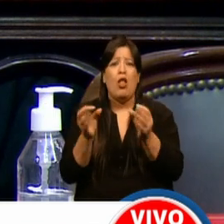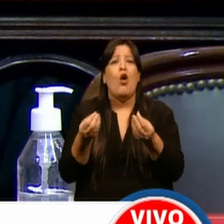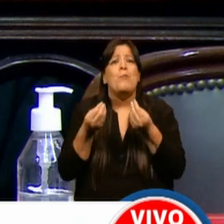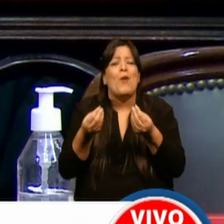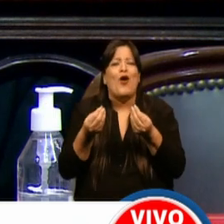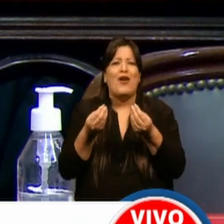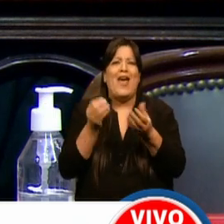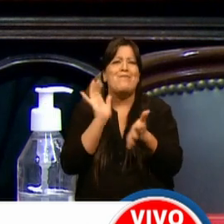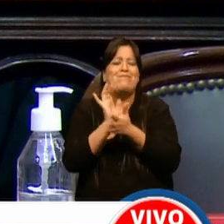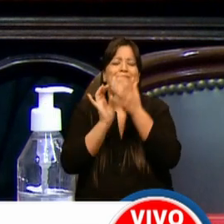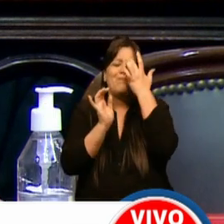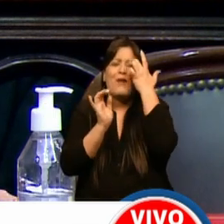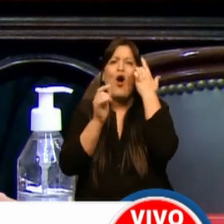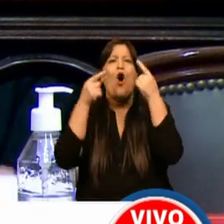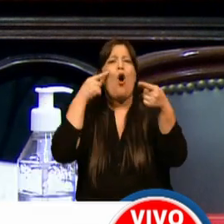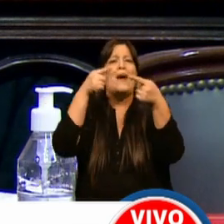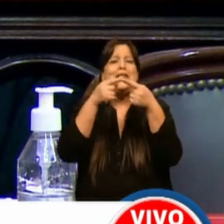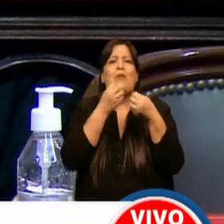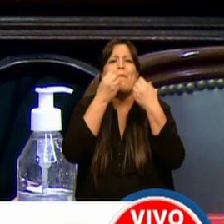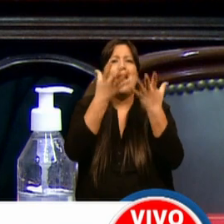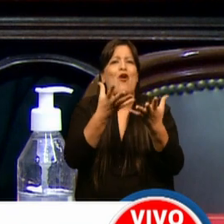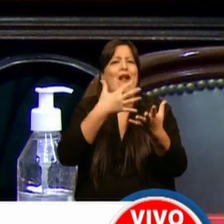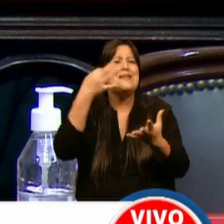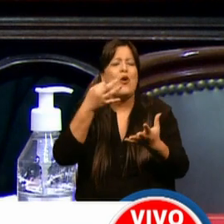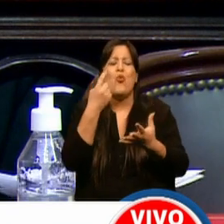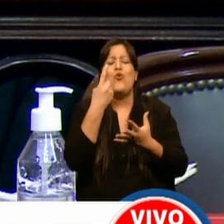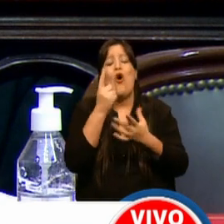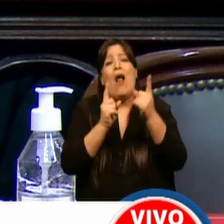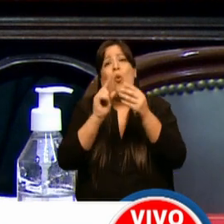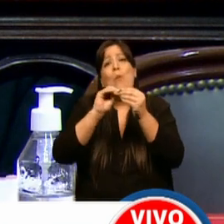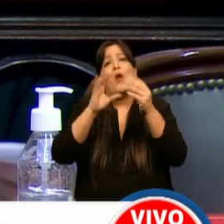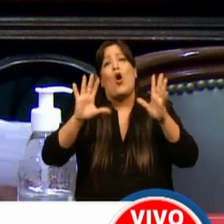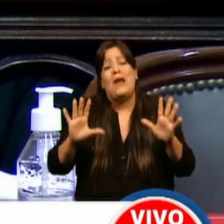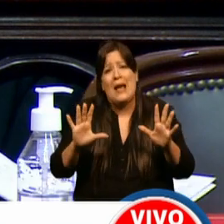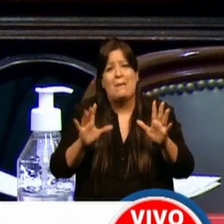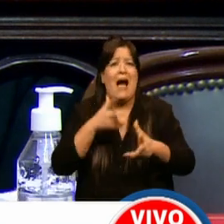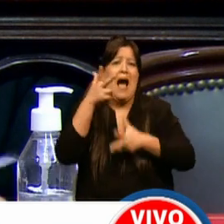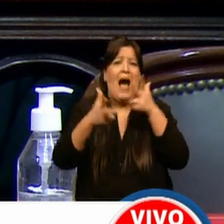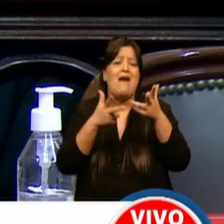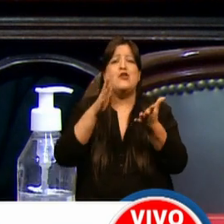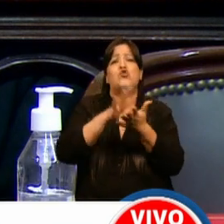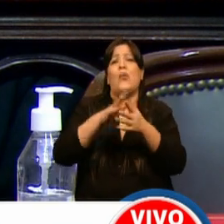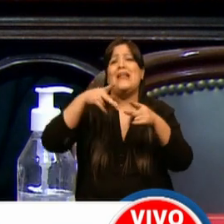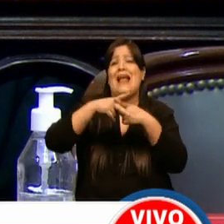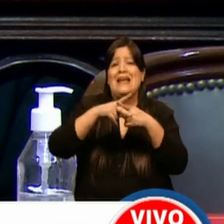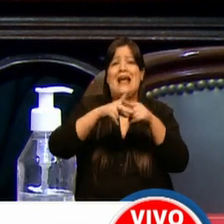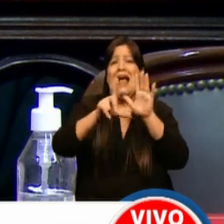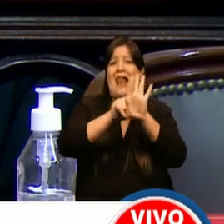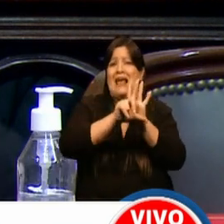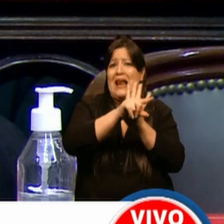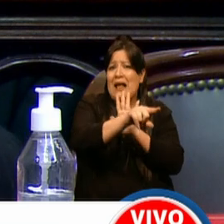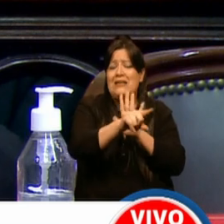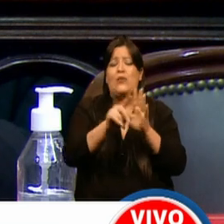mejorar algún problema vamos a llamarlo así en la técnica legislativa en